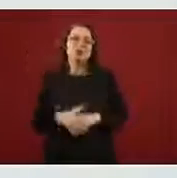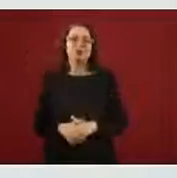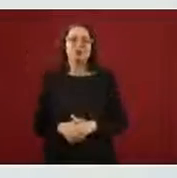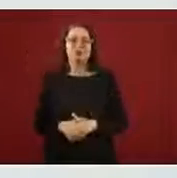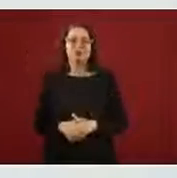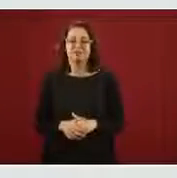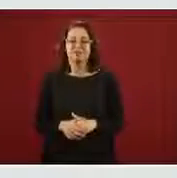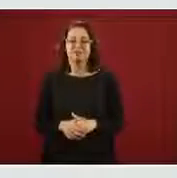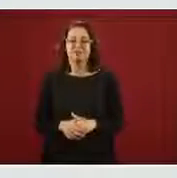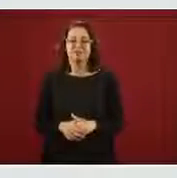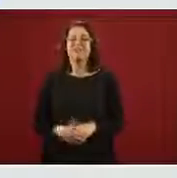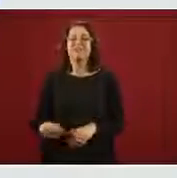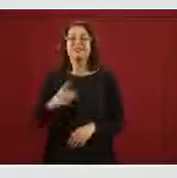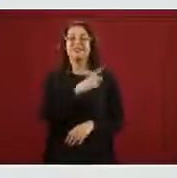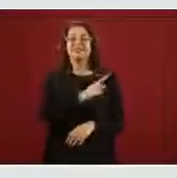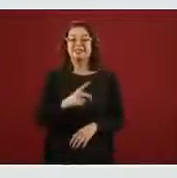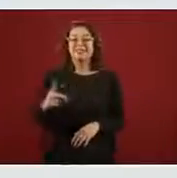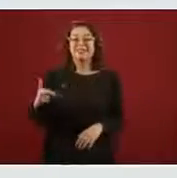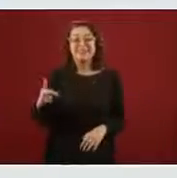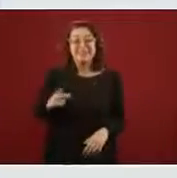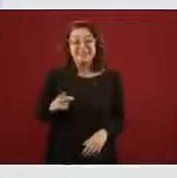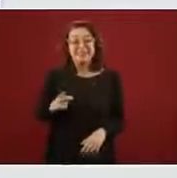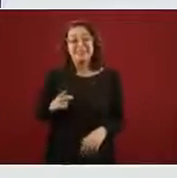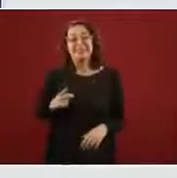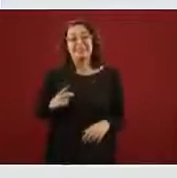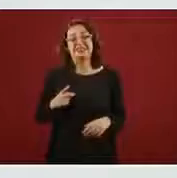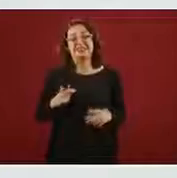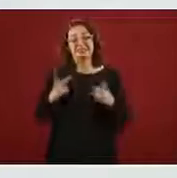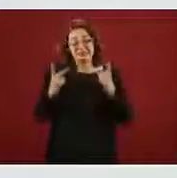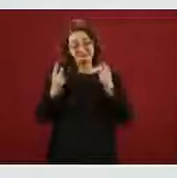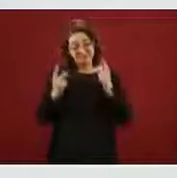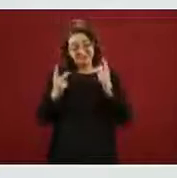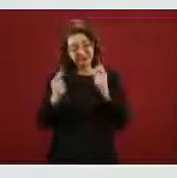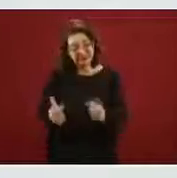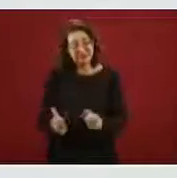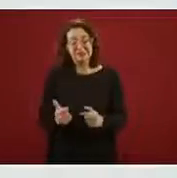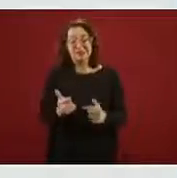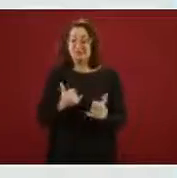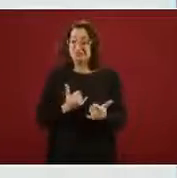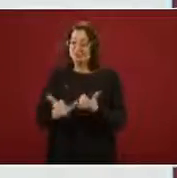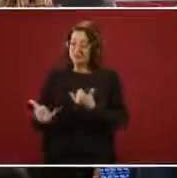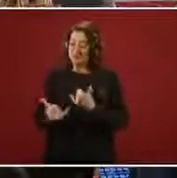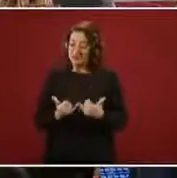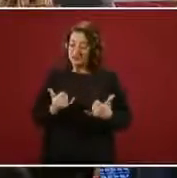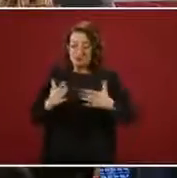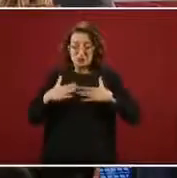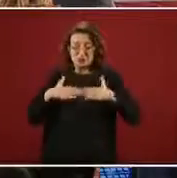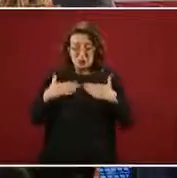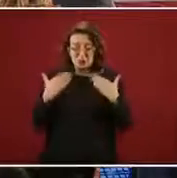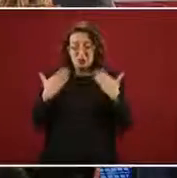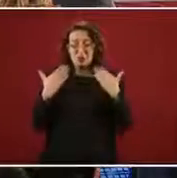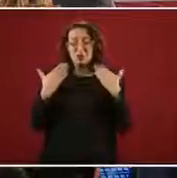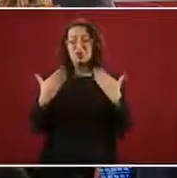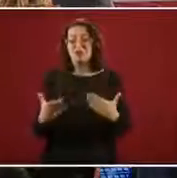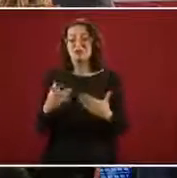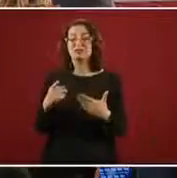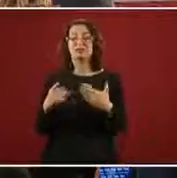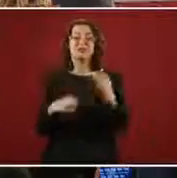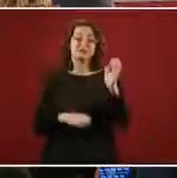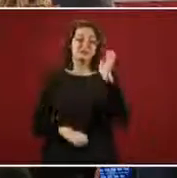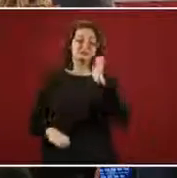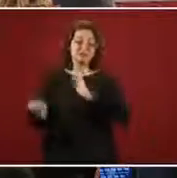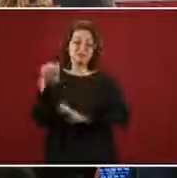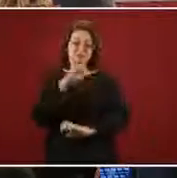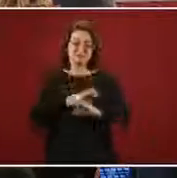Tengo que apostar, y me van a ayudar ustedes y me va a ayudar el pueblo, a que las empresas